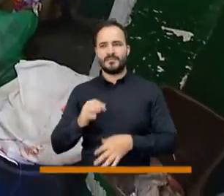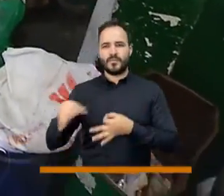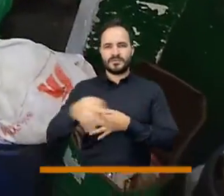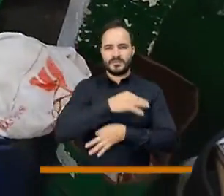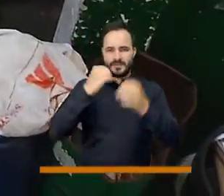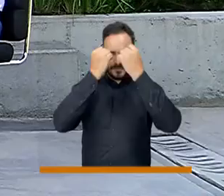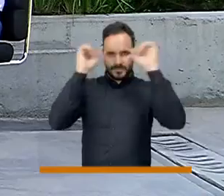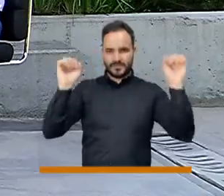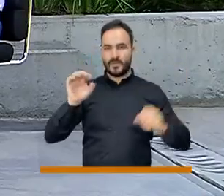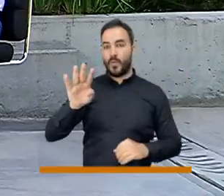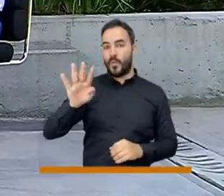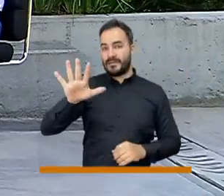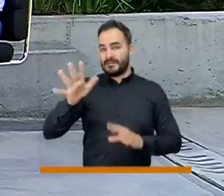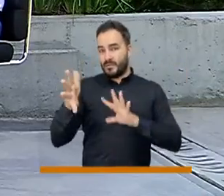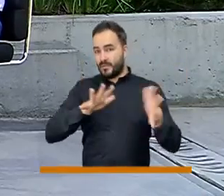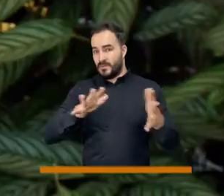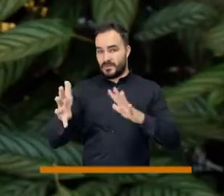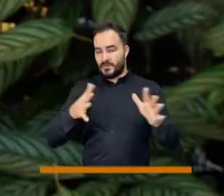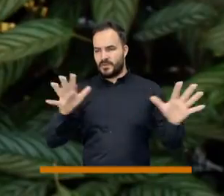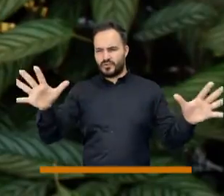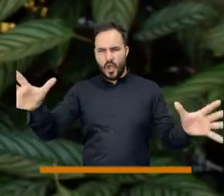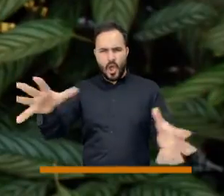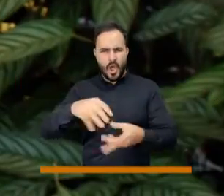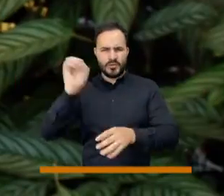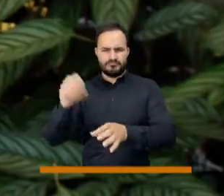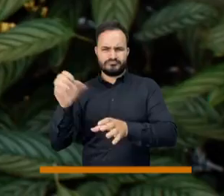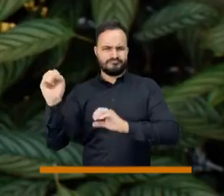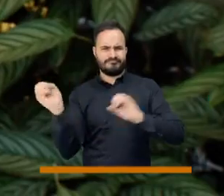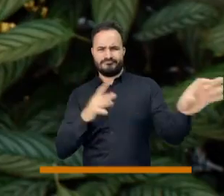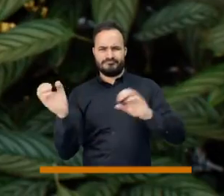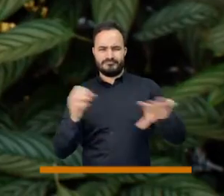cerca de 45 municipios del departamento que llevan a la pradera